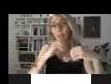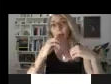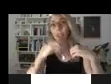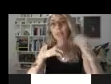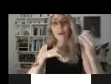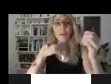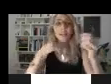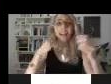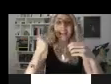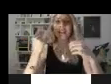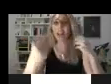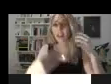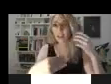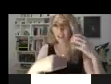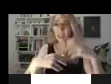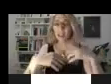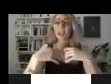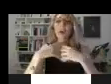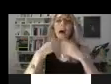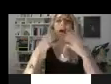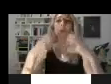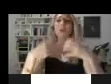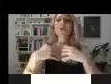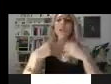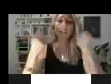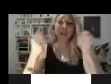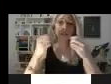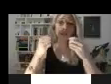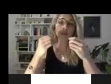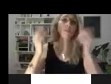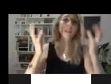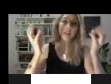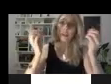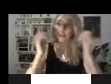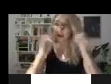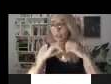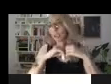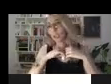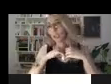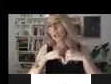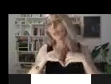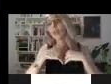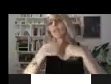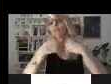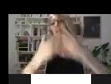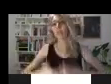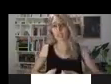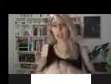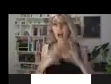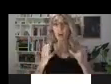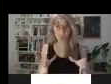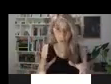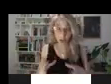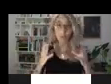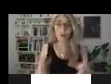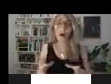además de ser importantes, vamos a revisar algunos ítems, pistas, que nos pueden